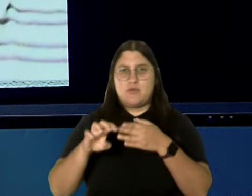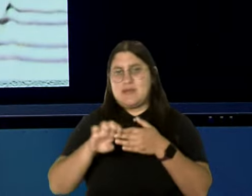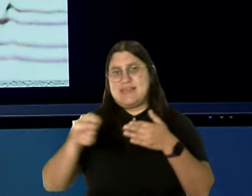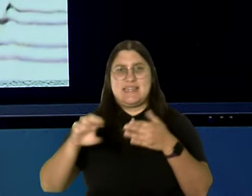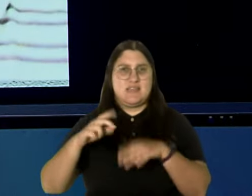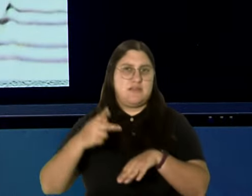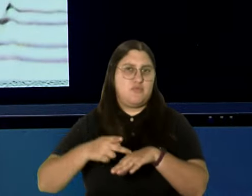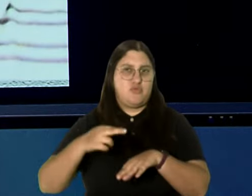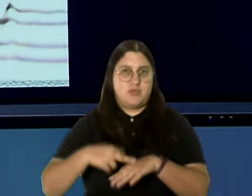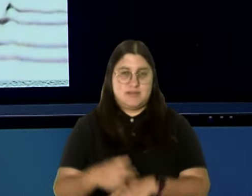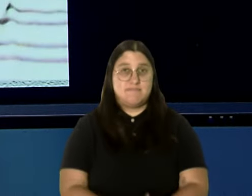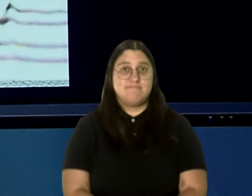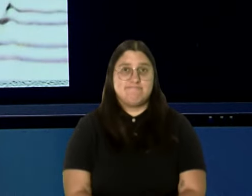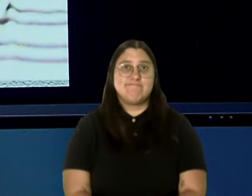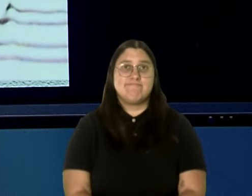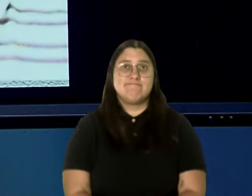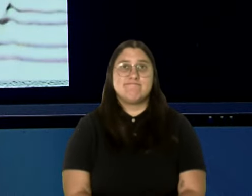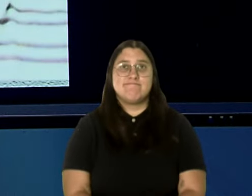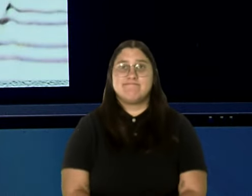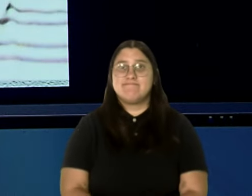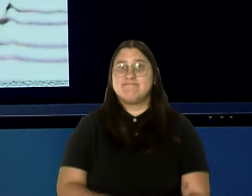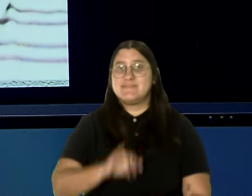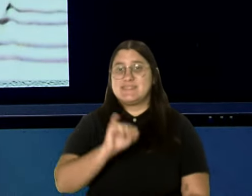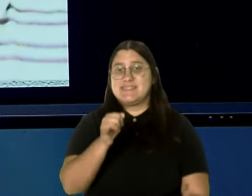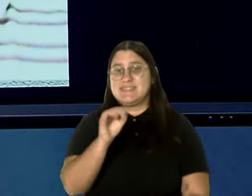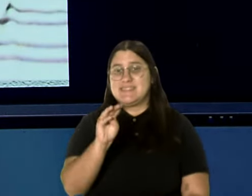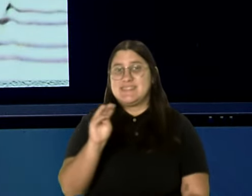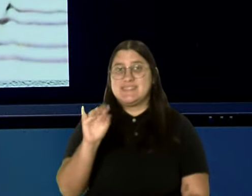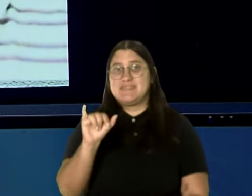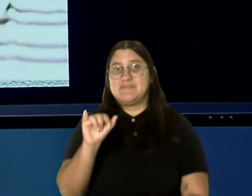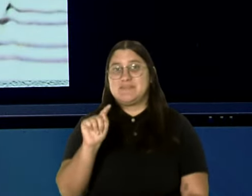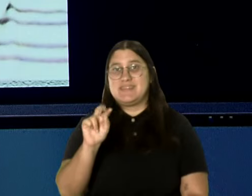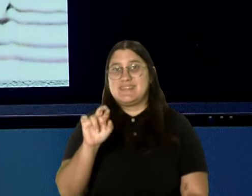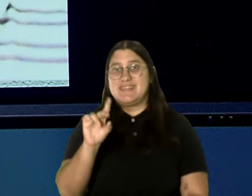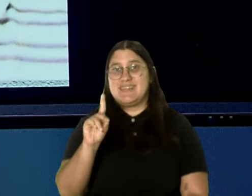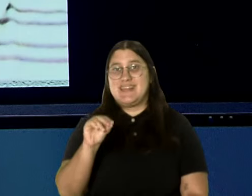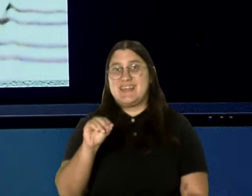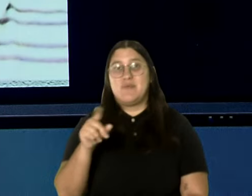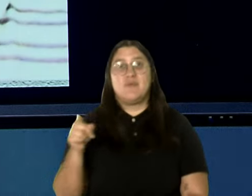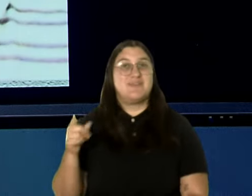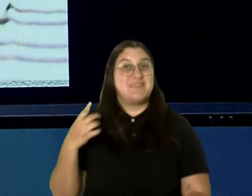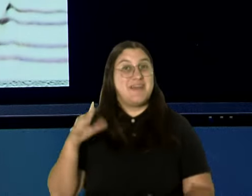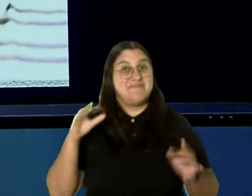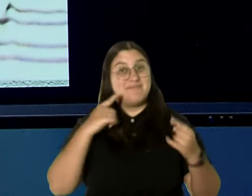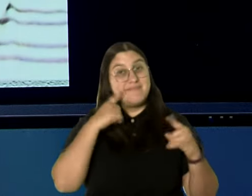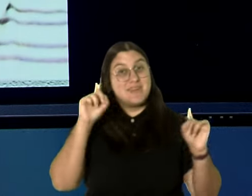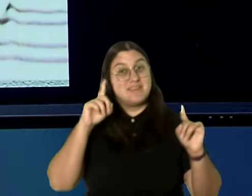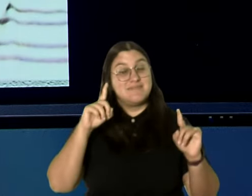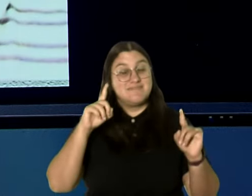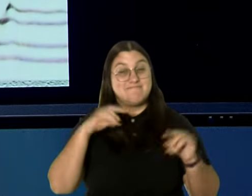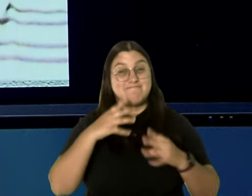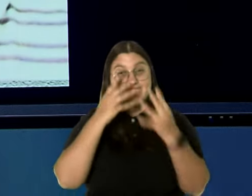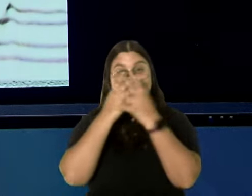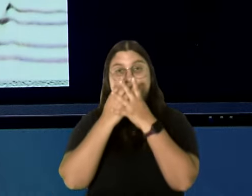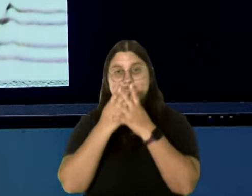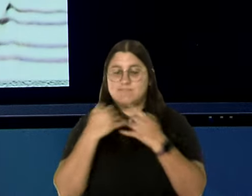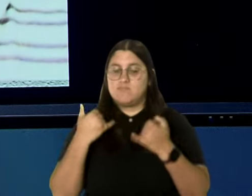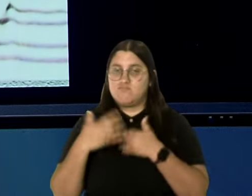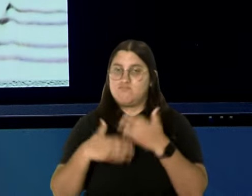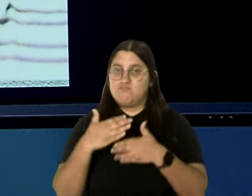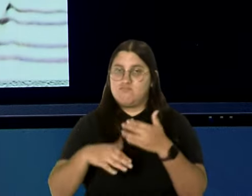Rico. Y Jimmy Tirado Coto ya está ahora tras las rejas y ahora comienza el debido proceso